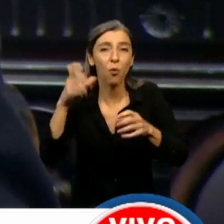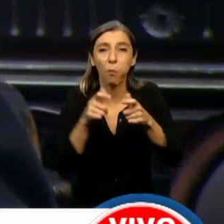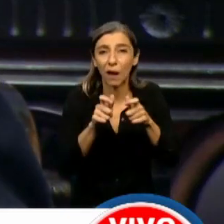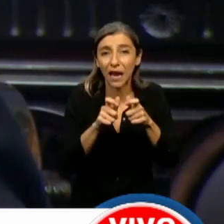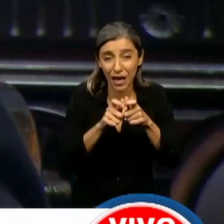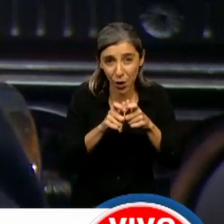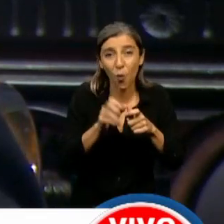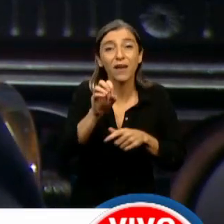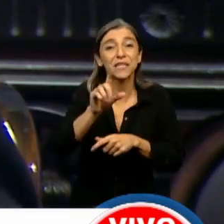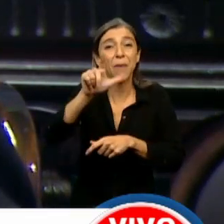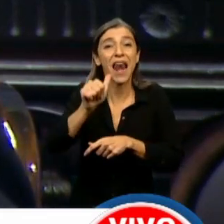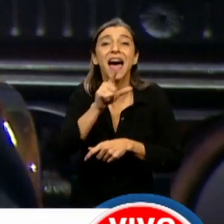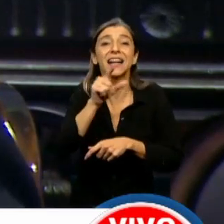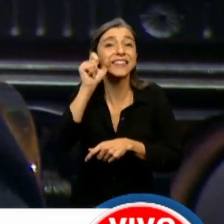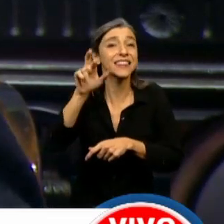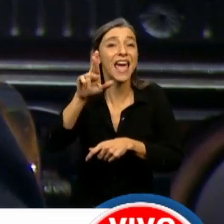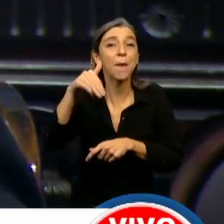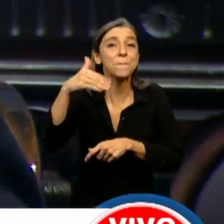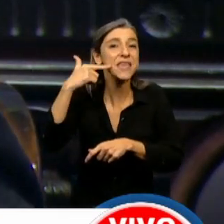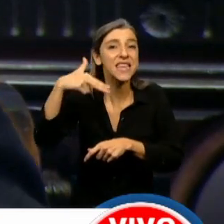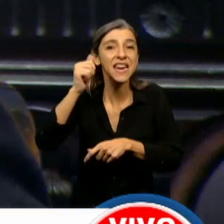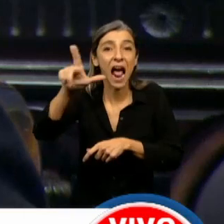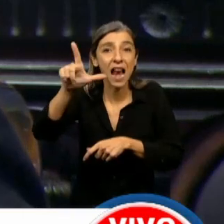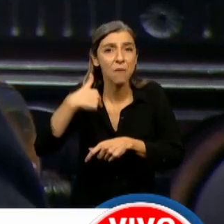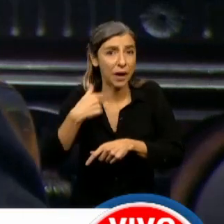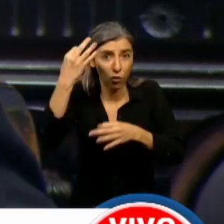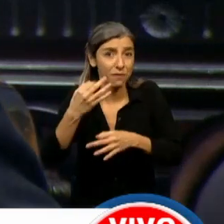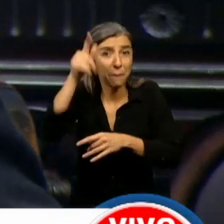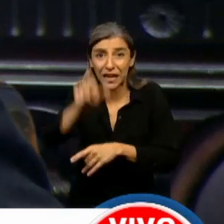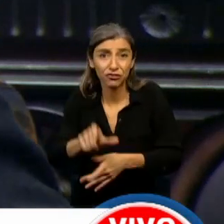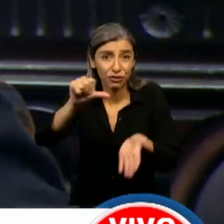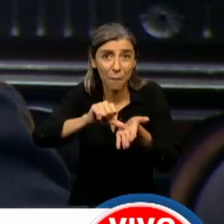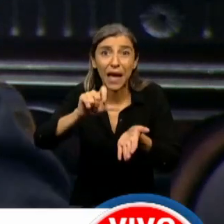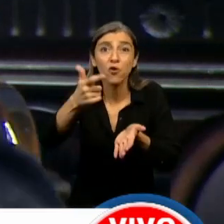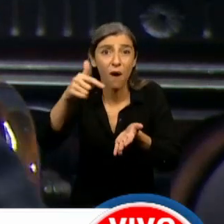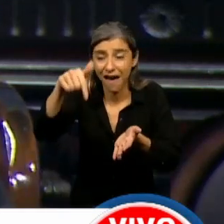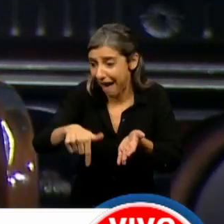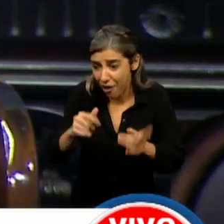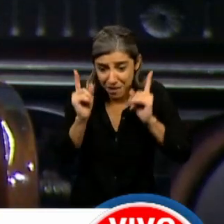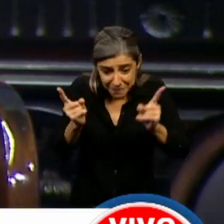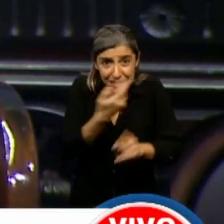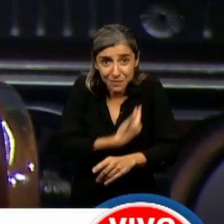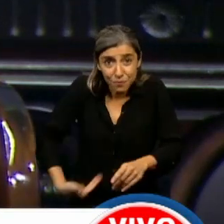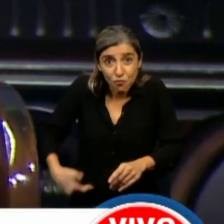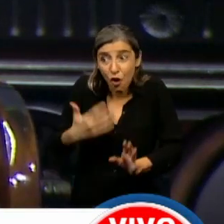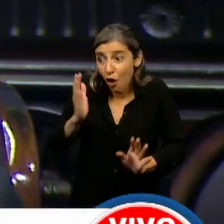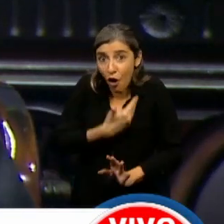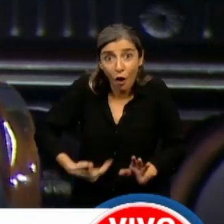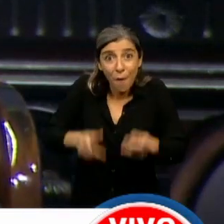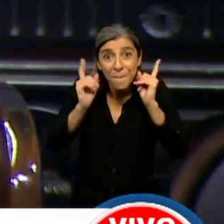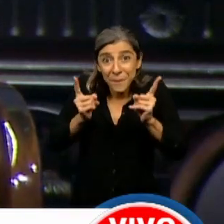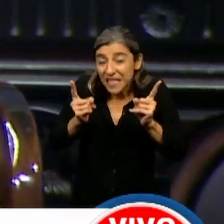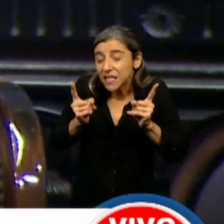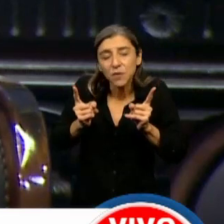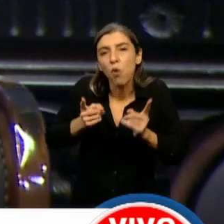revés. No es ese ciudadano que se encuentra sin país, sino que es el propio gobierno el que le impide